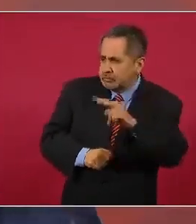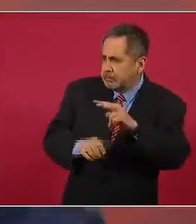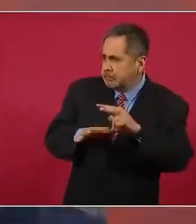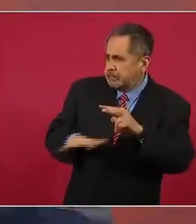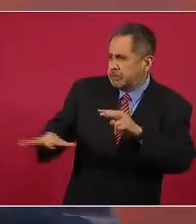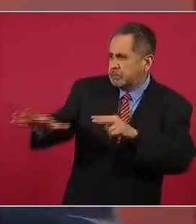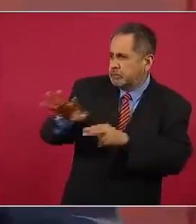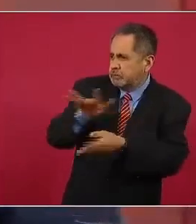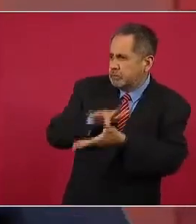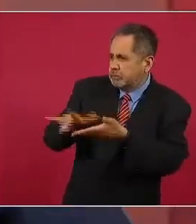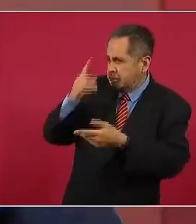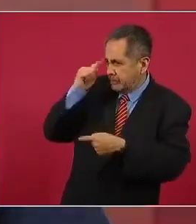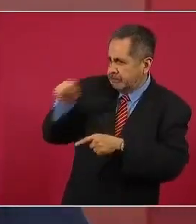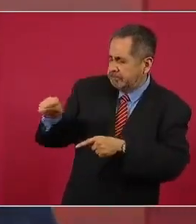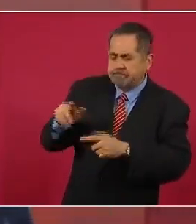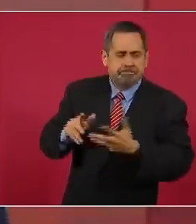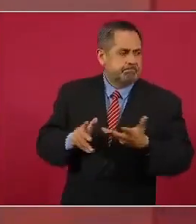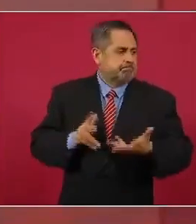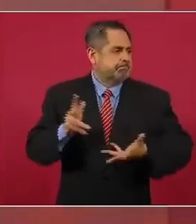Ellos necesitan